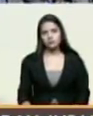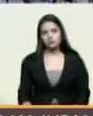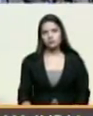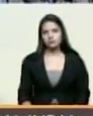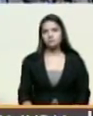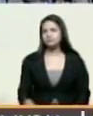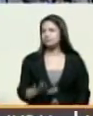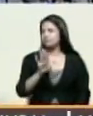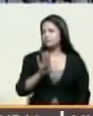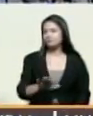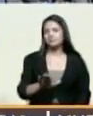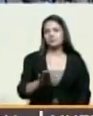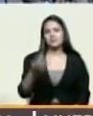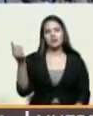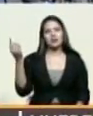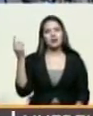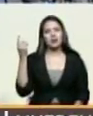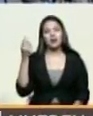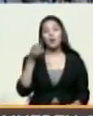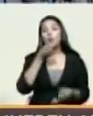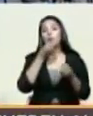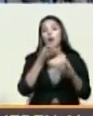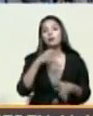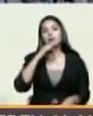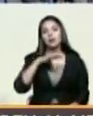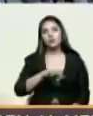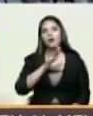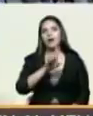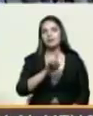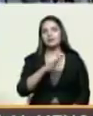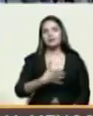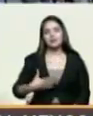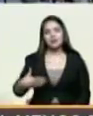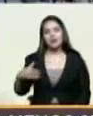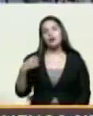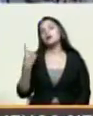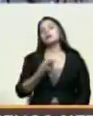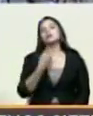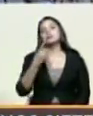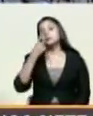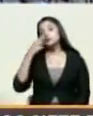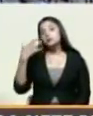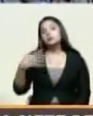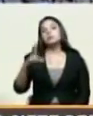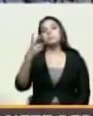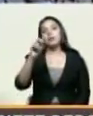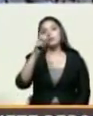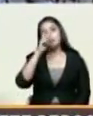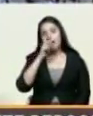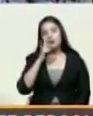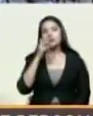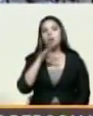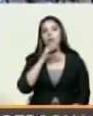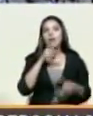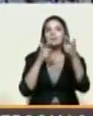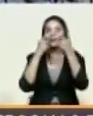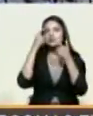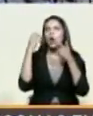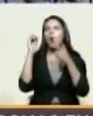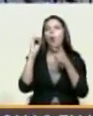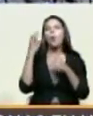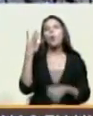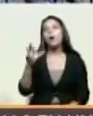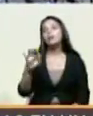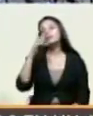Así pintan ellos y dibujan la historia. Así quisieran ellos, dentro de 20 años, que la gente hablara de Hugo Chávez, dentro de 40